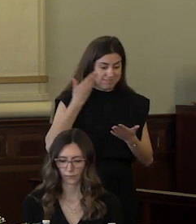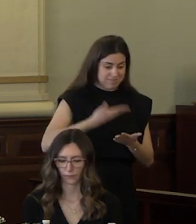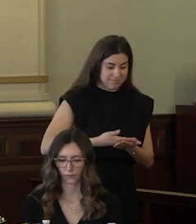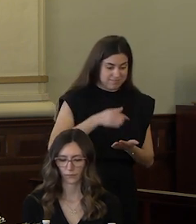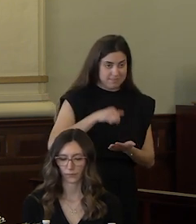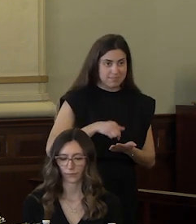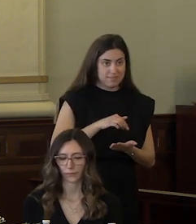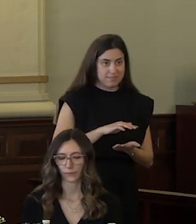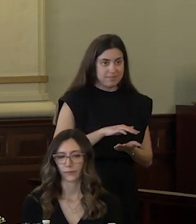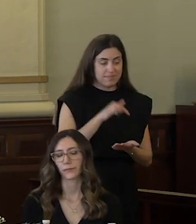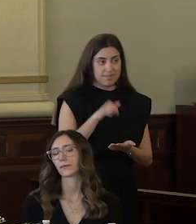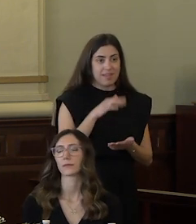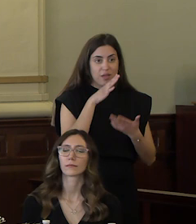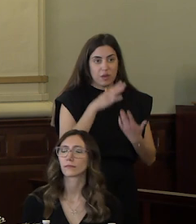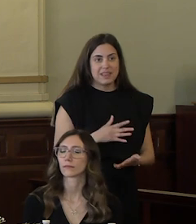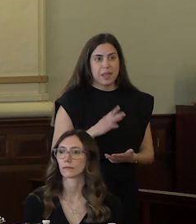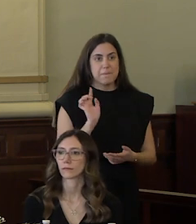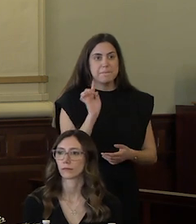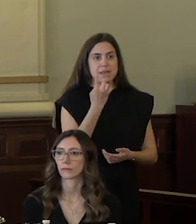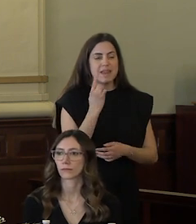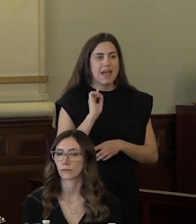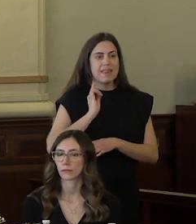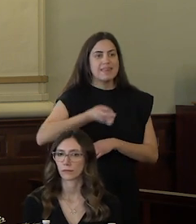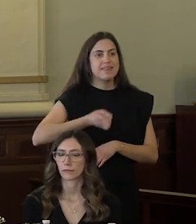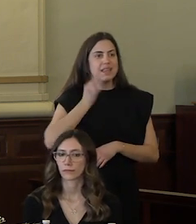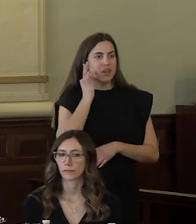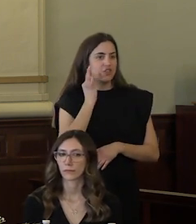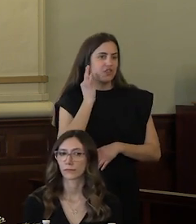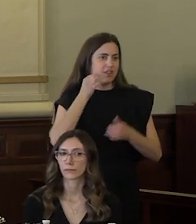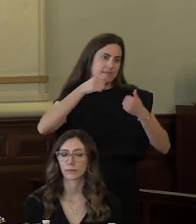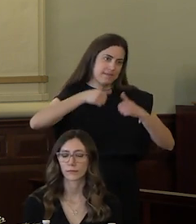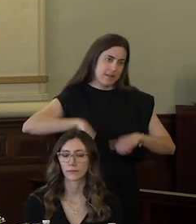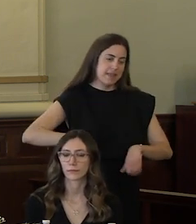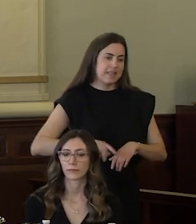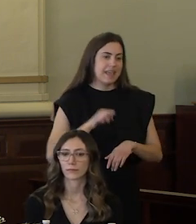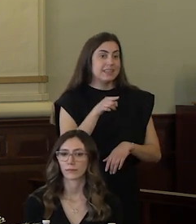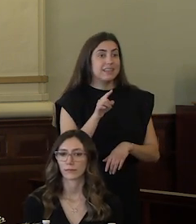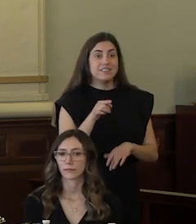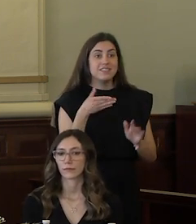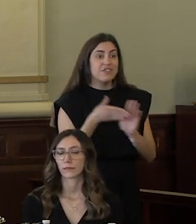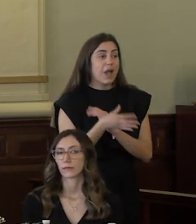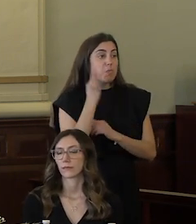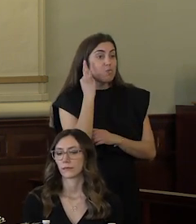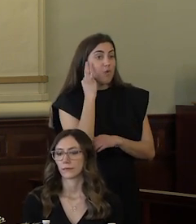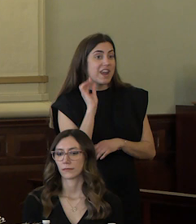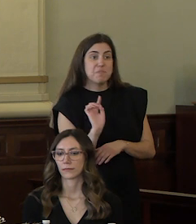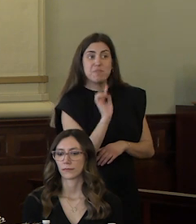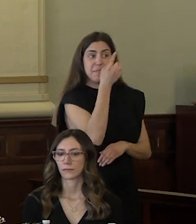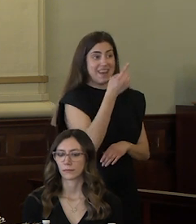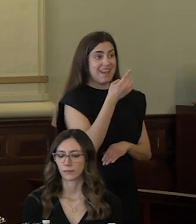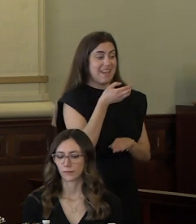nuestra primera directora en Albacete. Es la primera mujer. Hasta entonces todos hemos